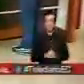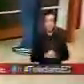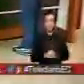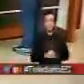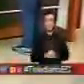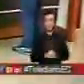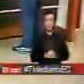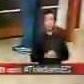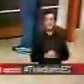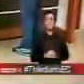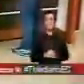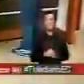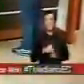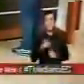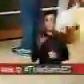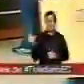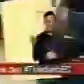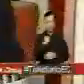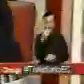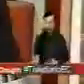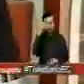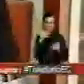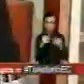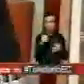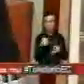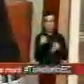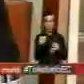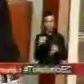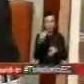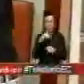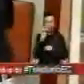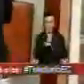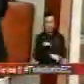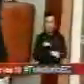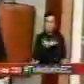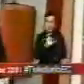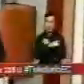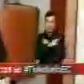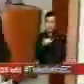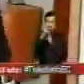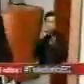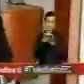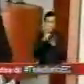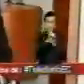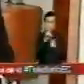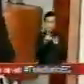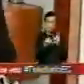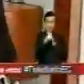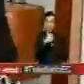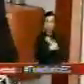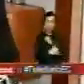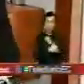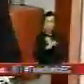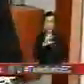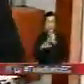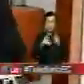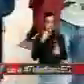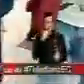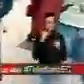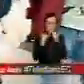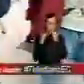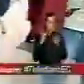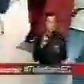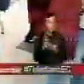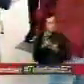La demora en la instalación de las audiencias judiciales y el dictar sentencias en casos de deportación de ciudadanos extranjeros que cometen